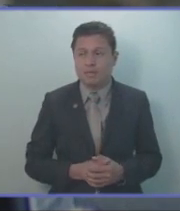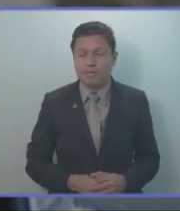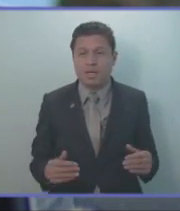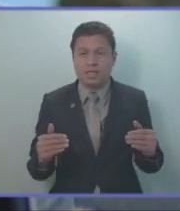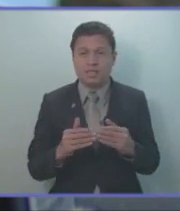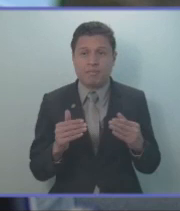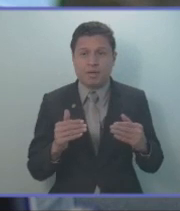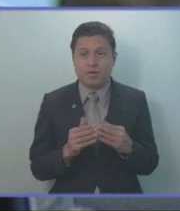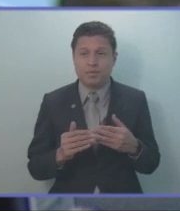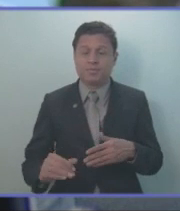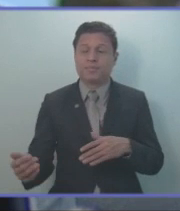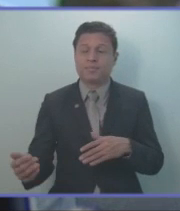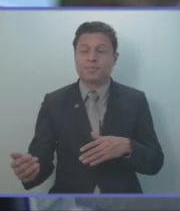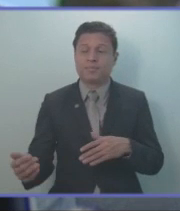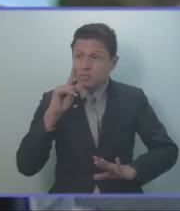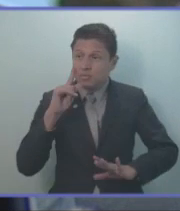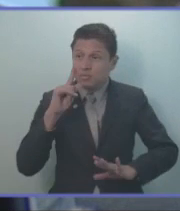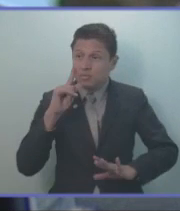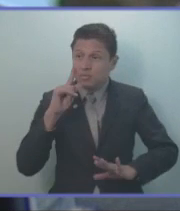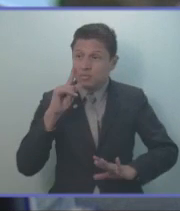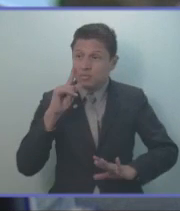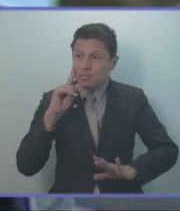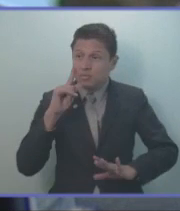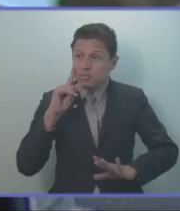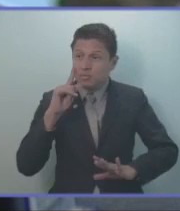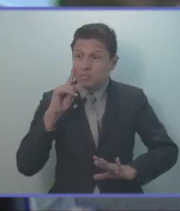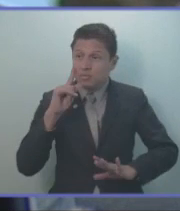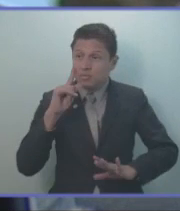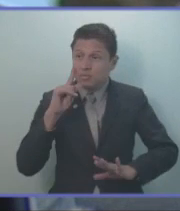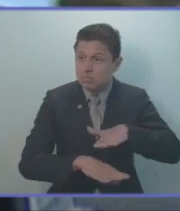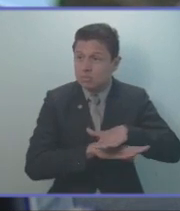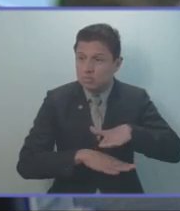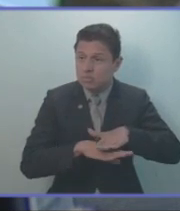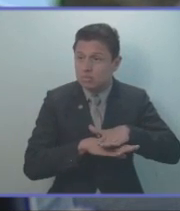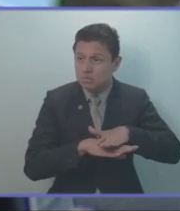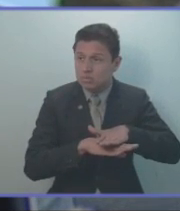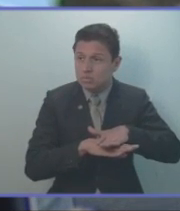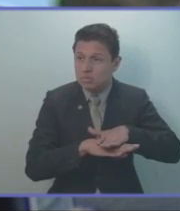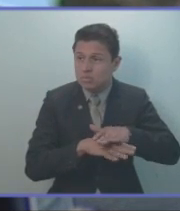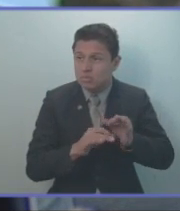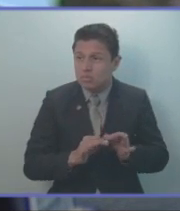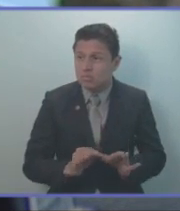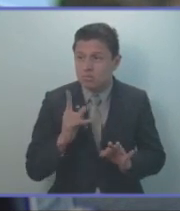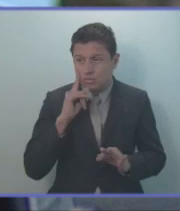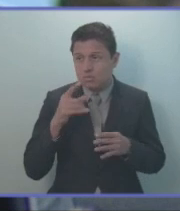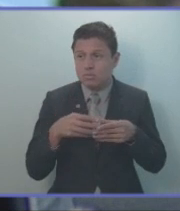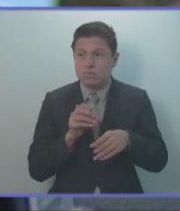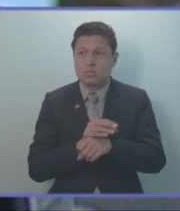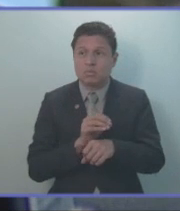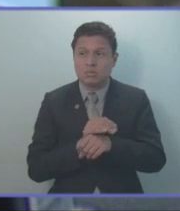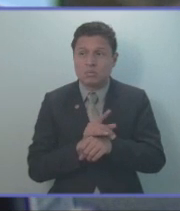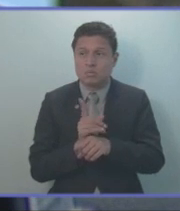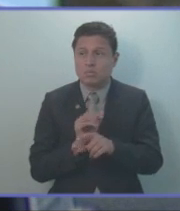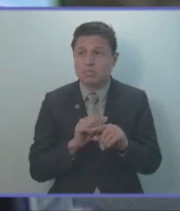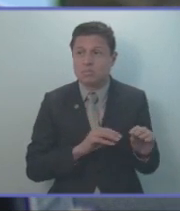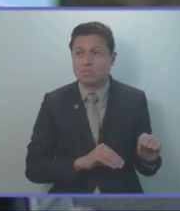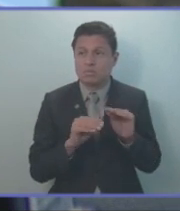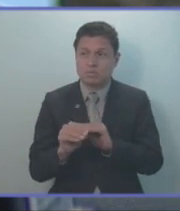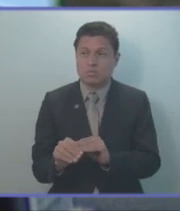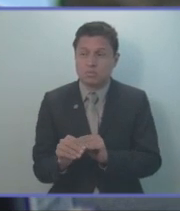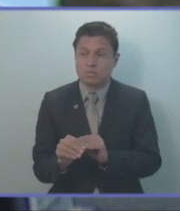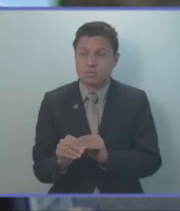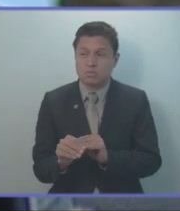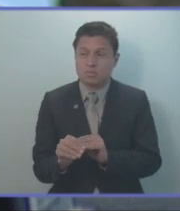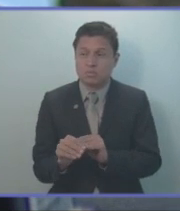podría definirse como el acto jurídico parlamentario emitido por una comisión que no recae sobre